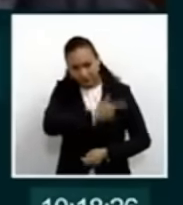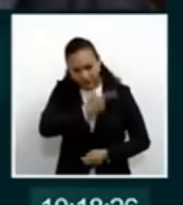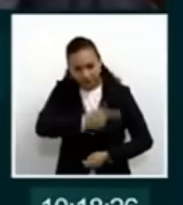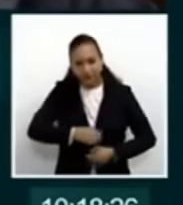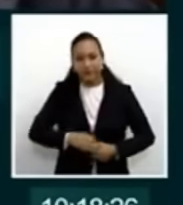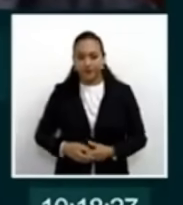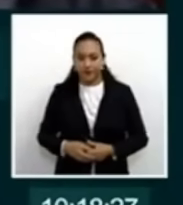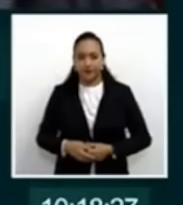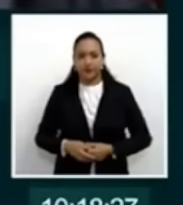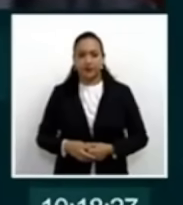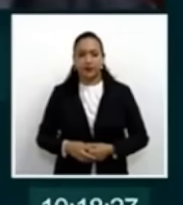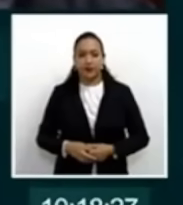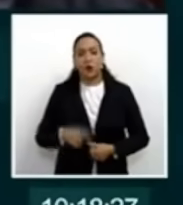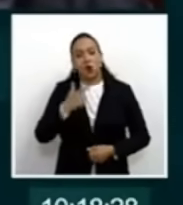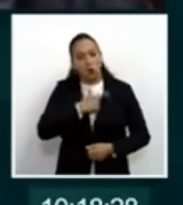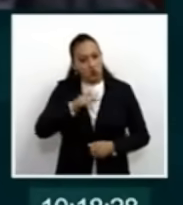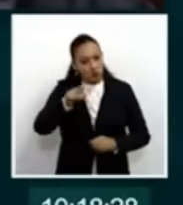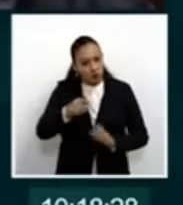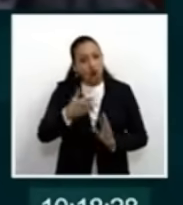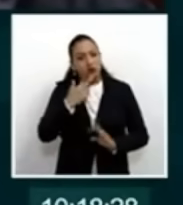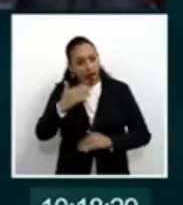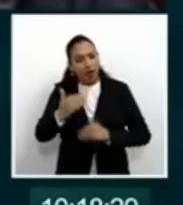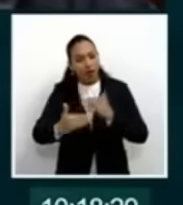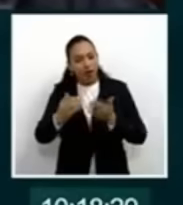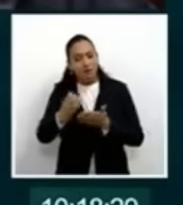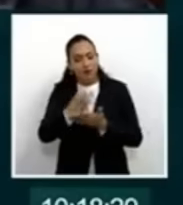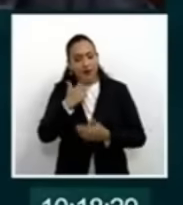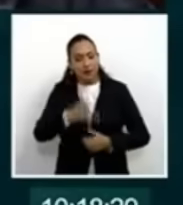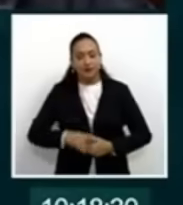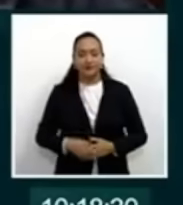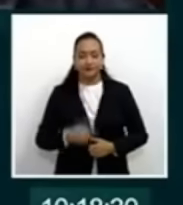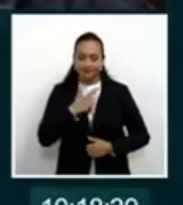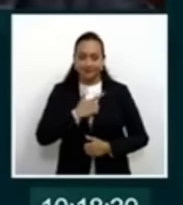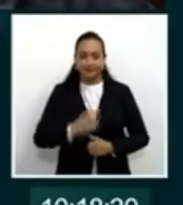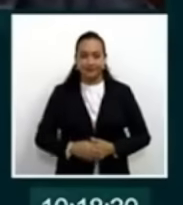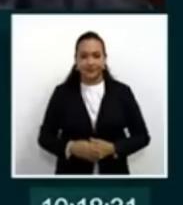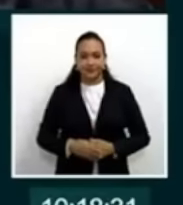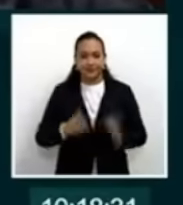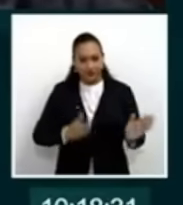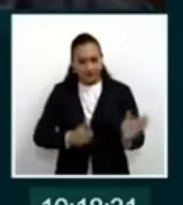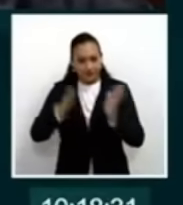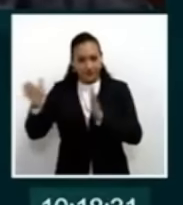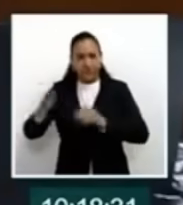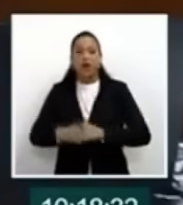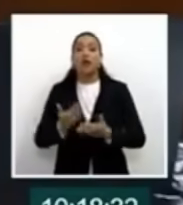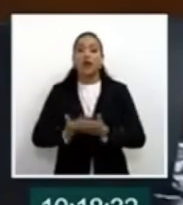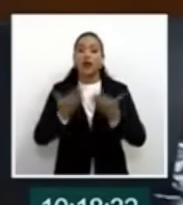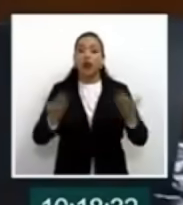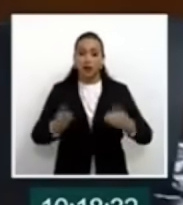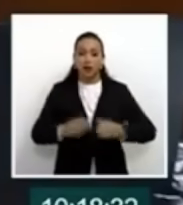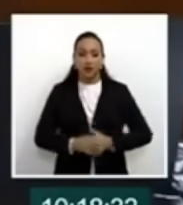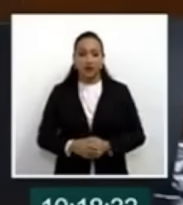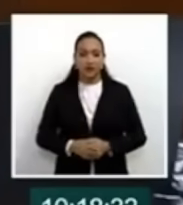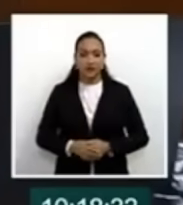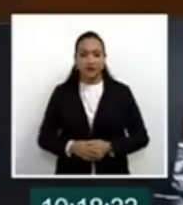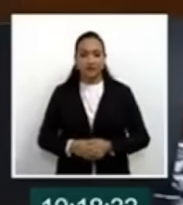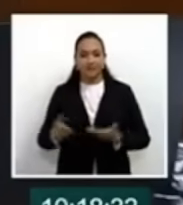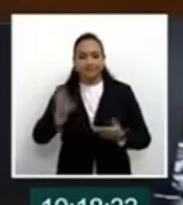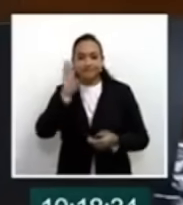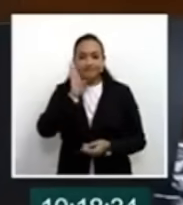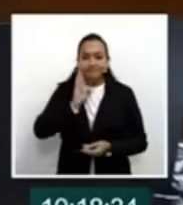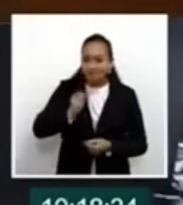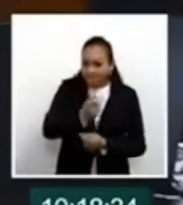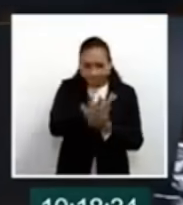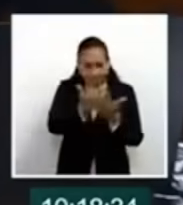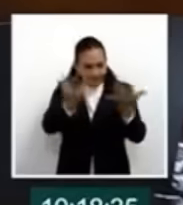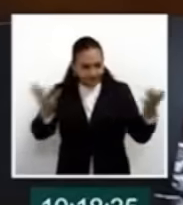tienen que simplificar ese lenguaje jurídico. Nunca entendemos lo que dicen. Nunca entendemos, ¿sí? Tienen